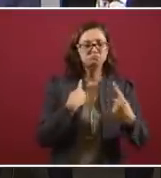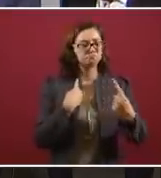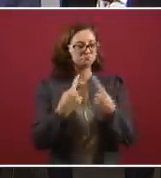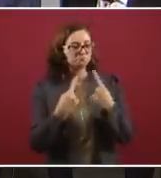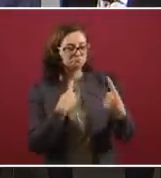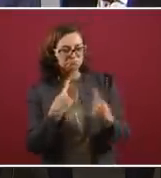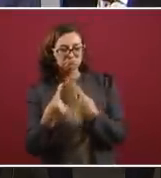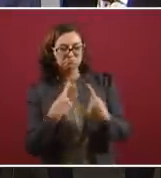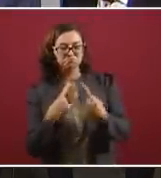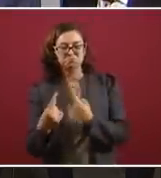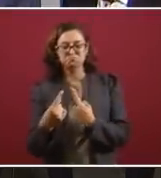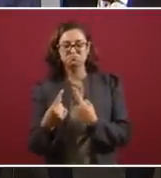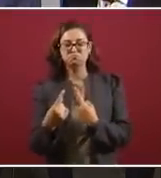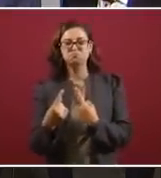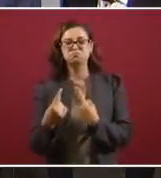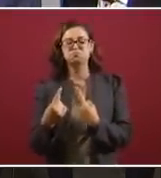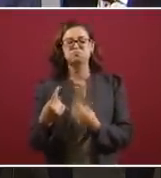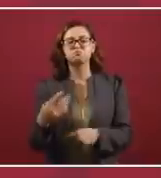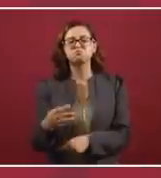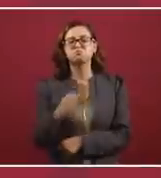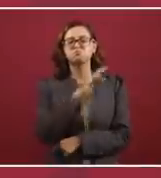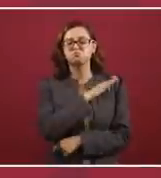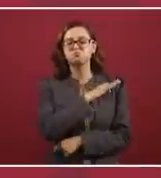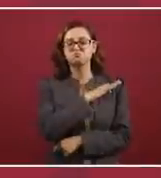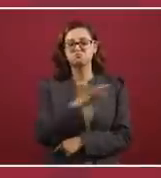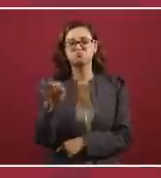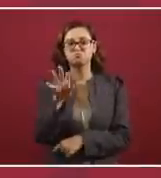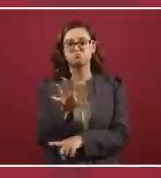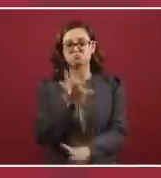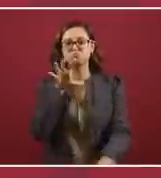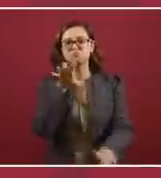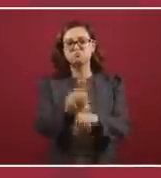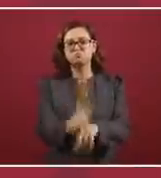puede llegarse a acuerdos